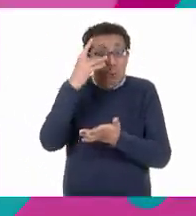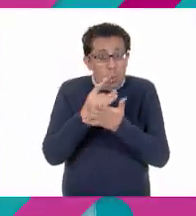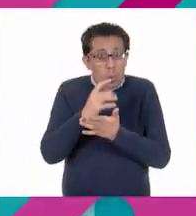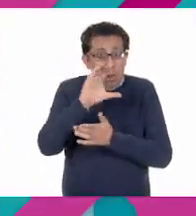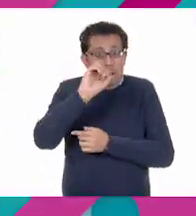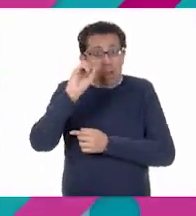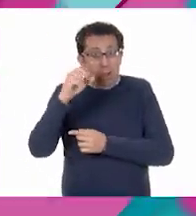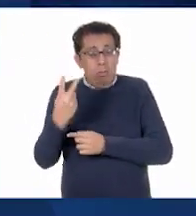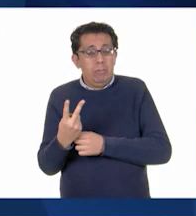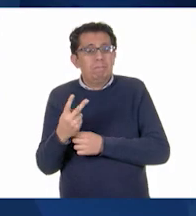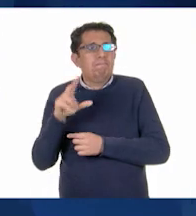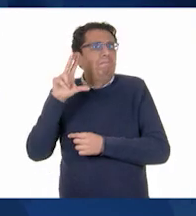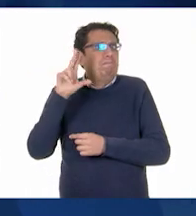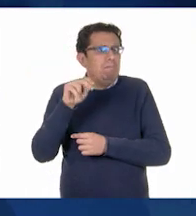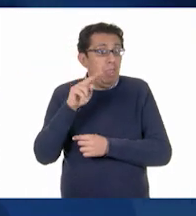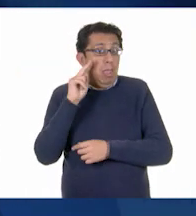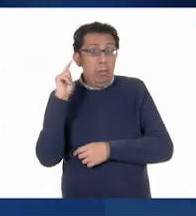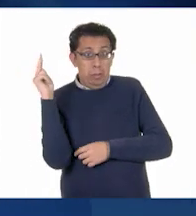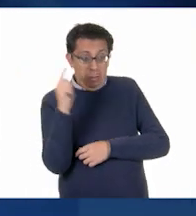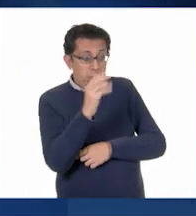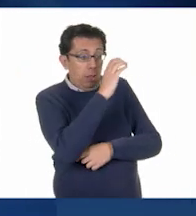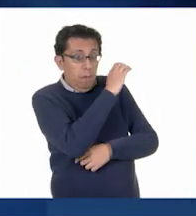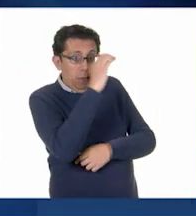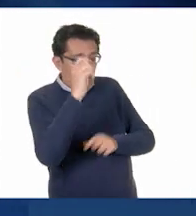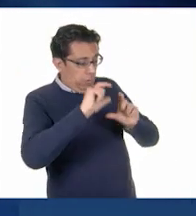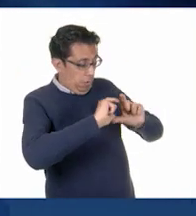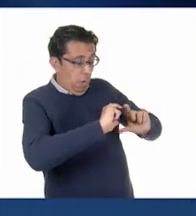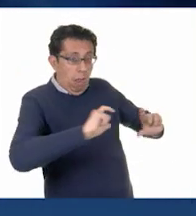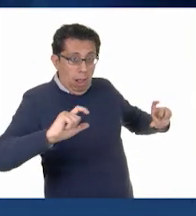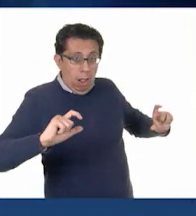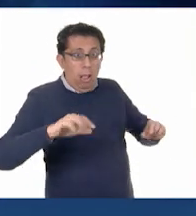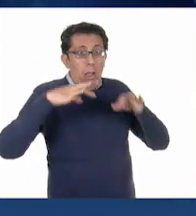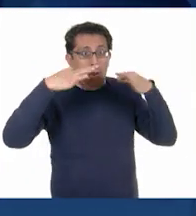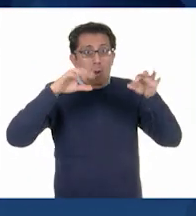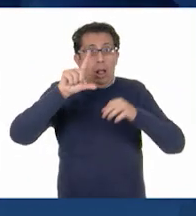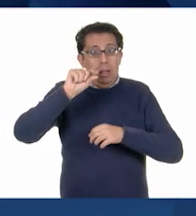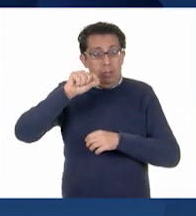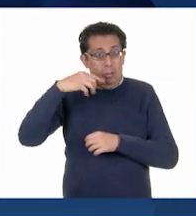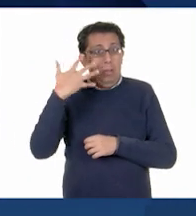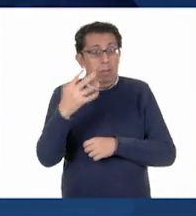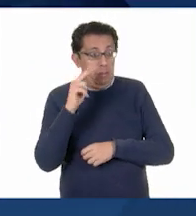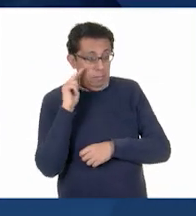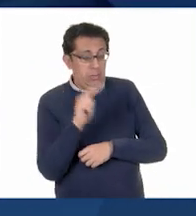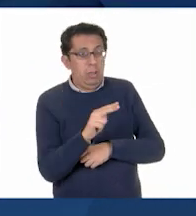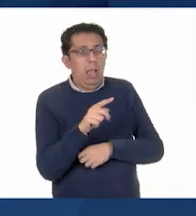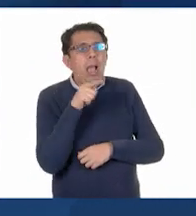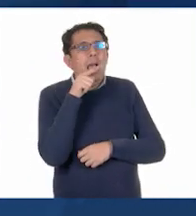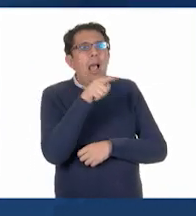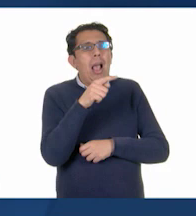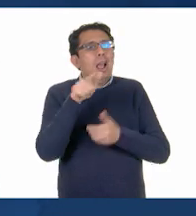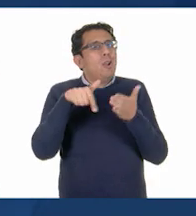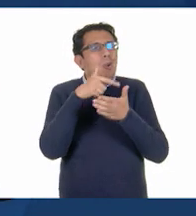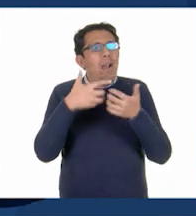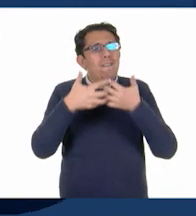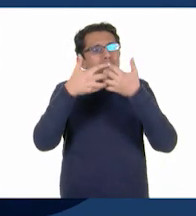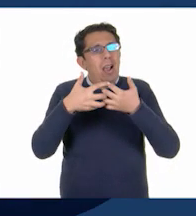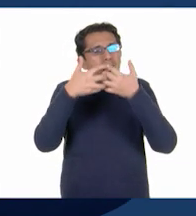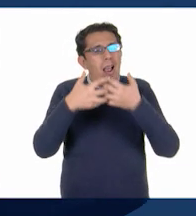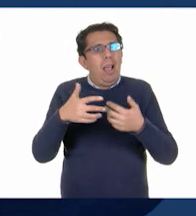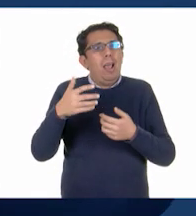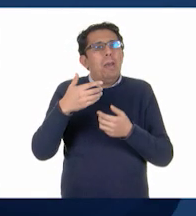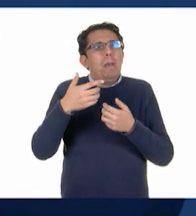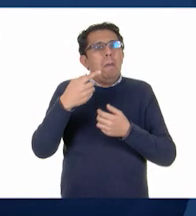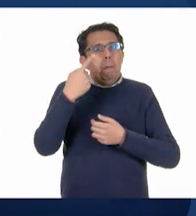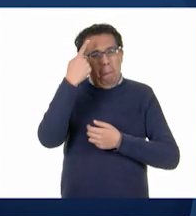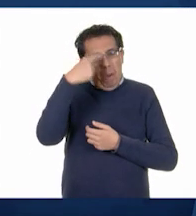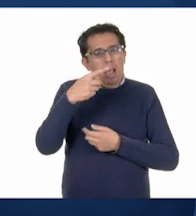Dice el pie de foto que tenemos aquí también en la página 75, de la fábrica de combustible para la producción de etanol,